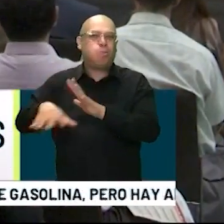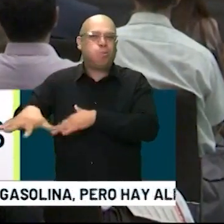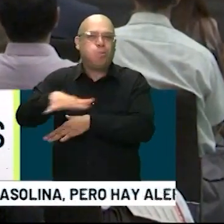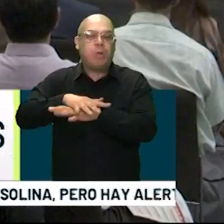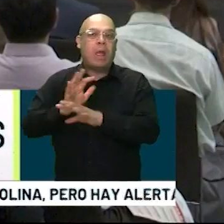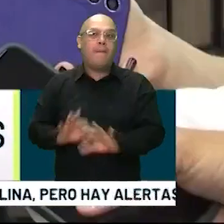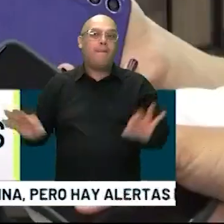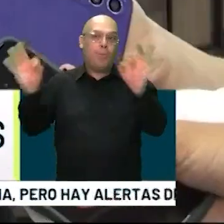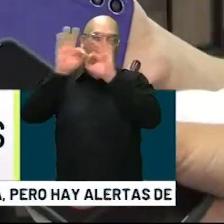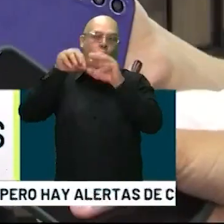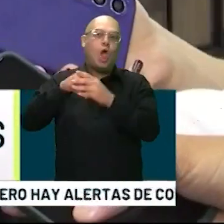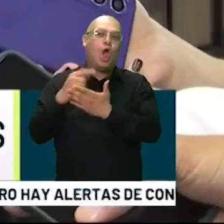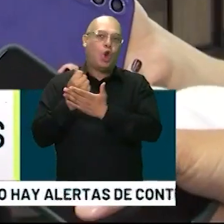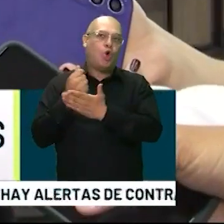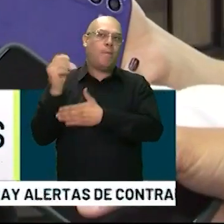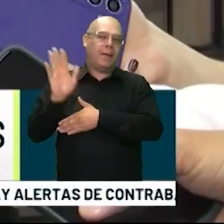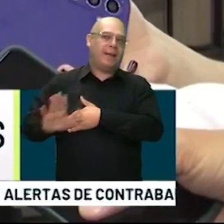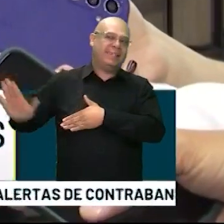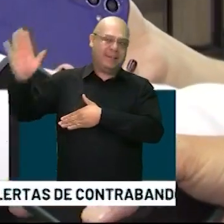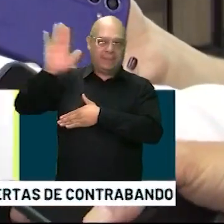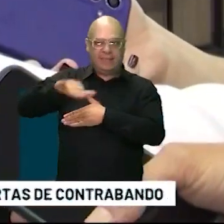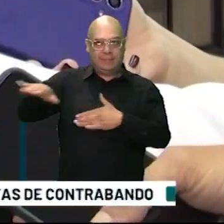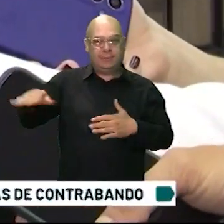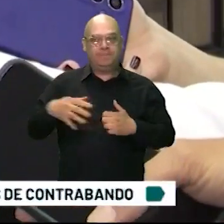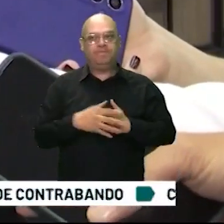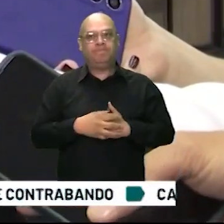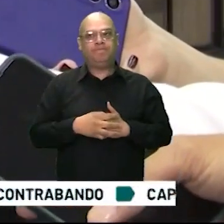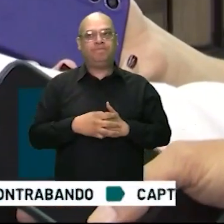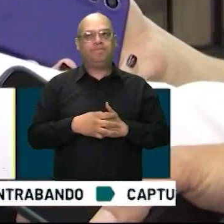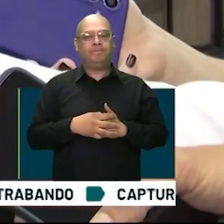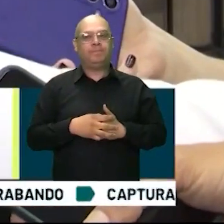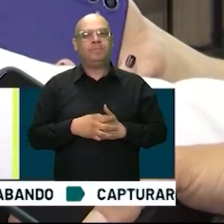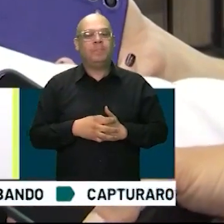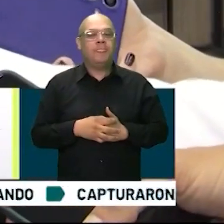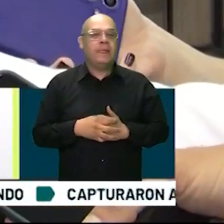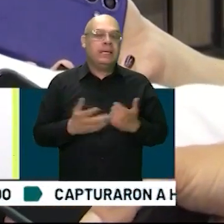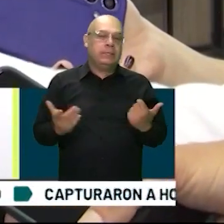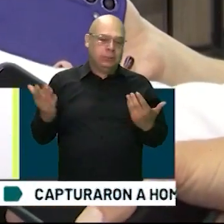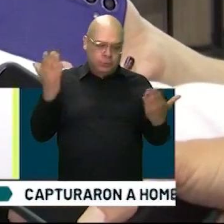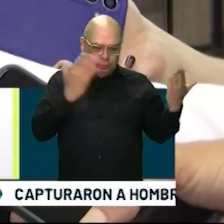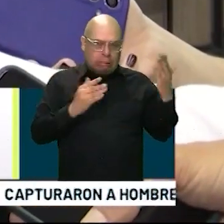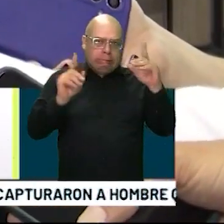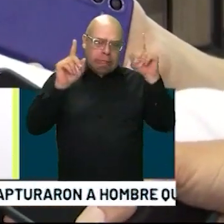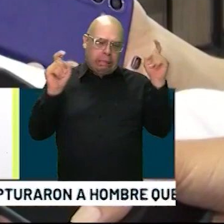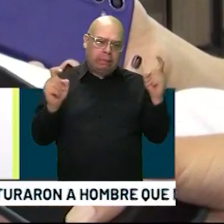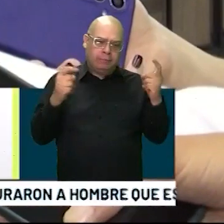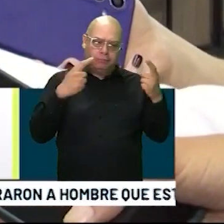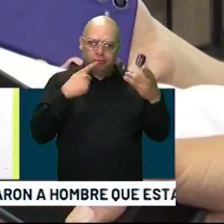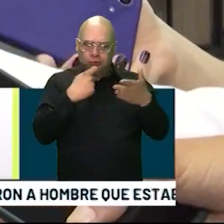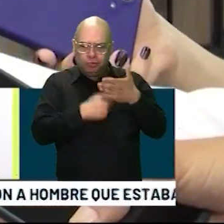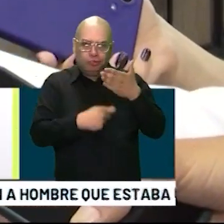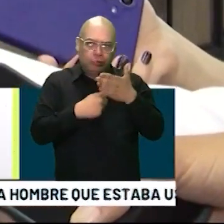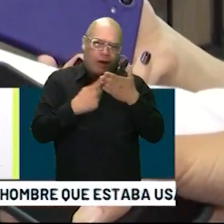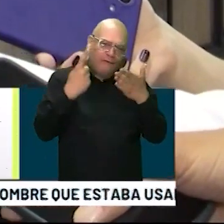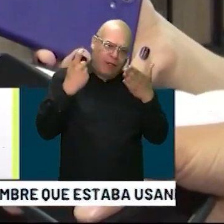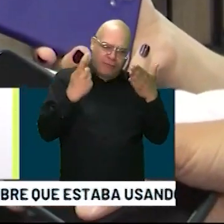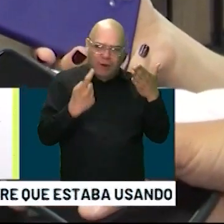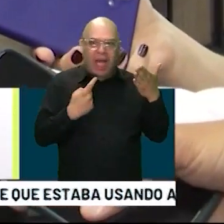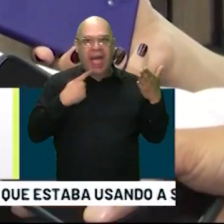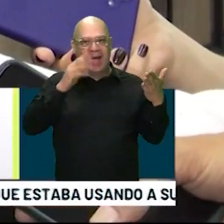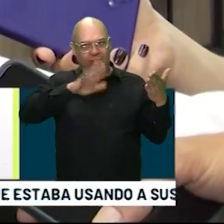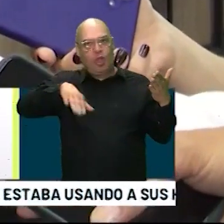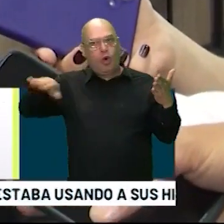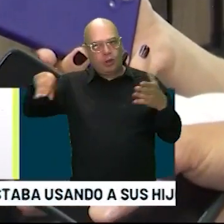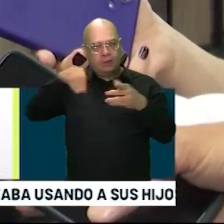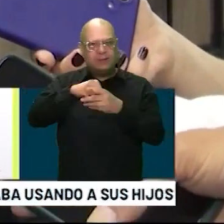economía del departamento encontramos que hay algunos temas por mejorar dentro de la microempresa en Antioquia como la